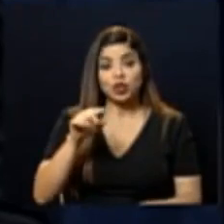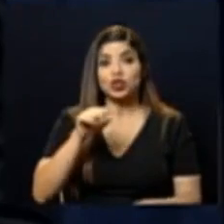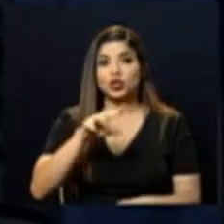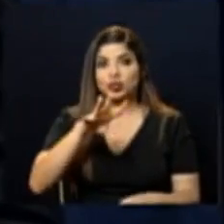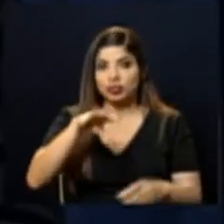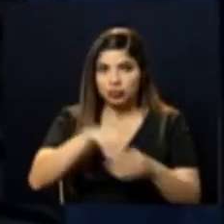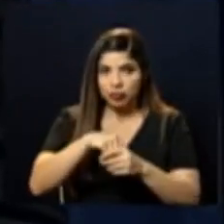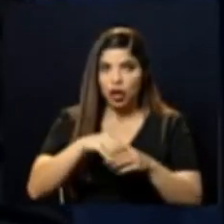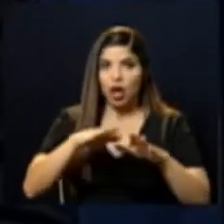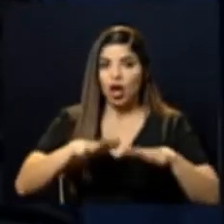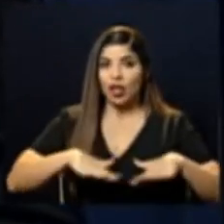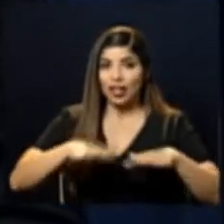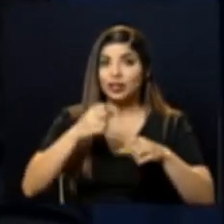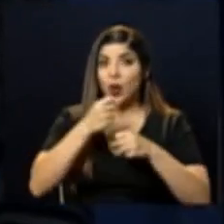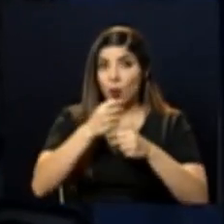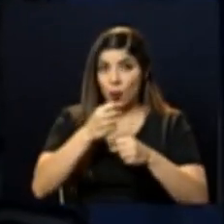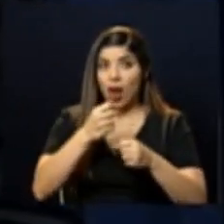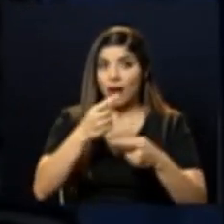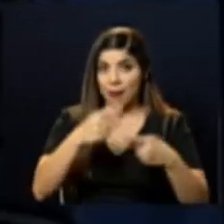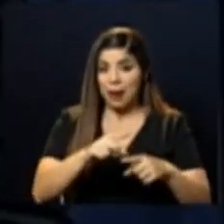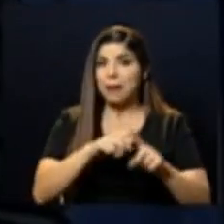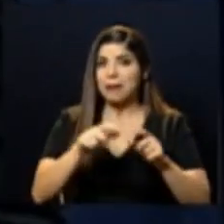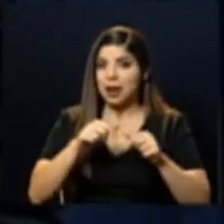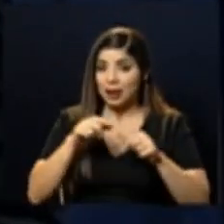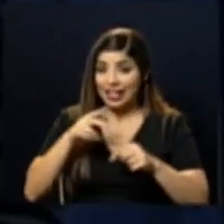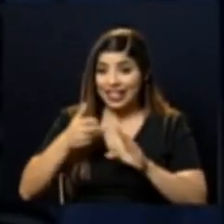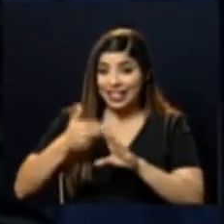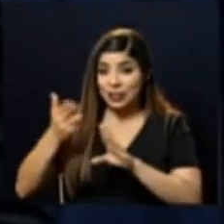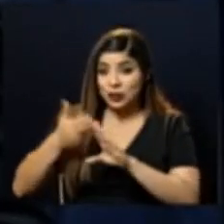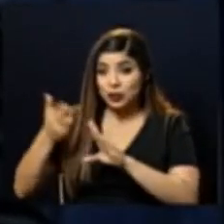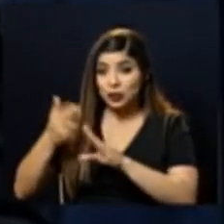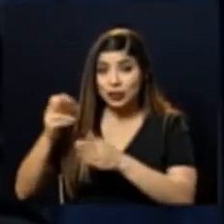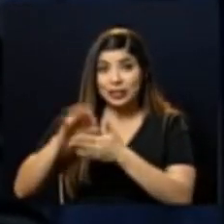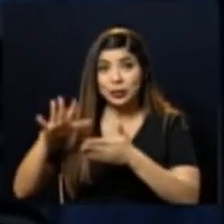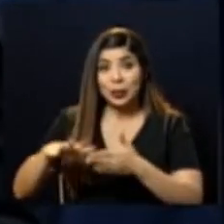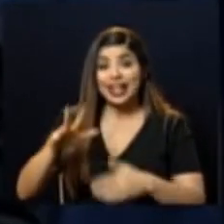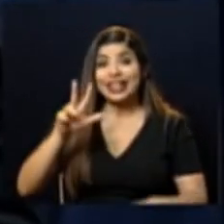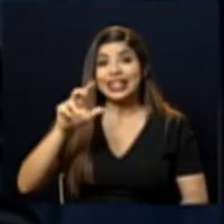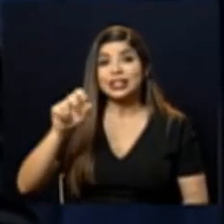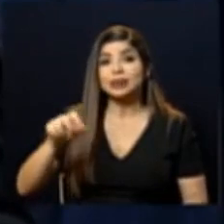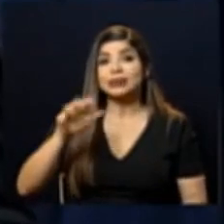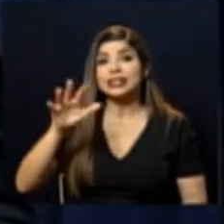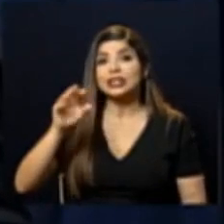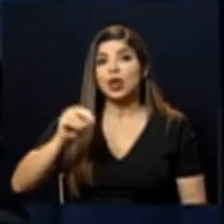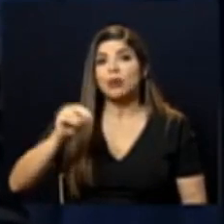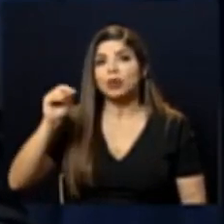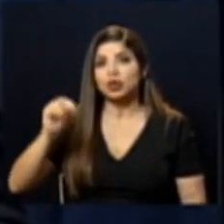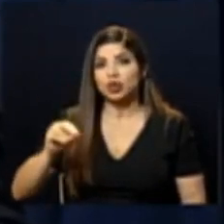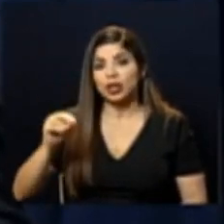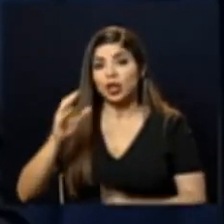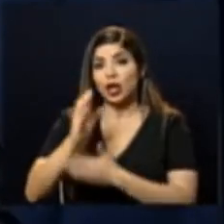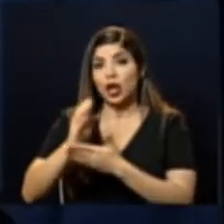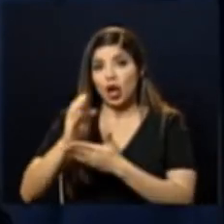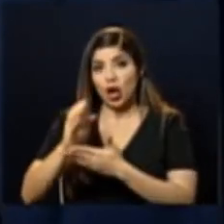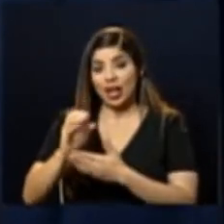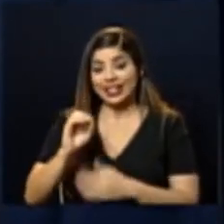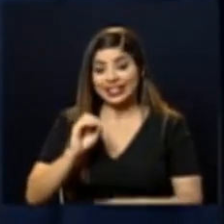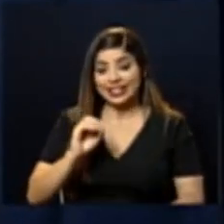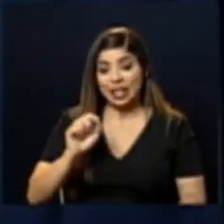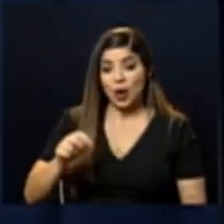en el contexto de la huelga, la exclusión escolar fue de 3,5% en secundaria